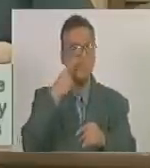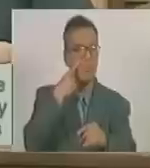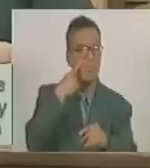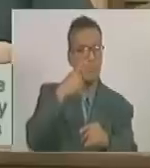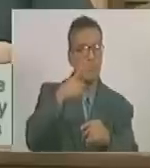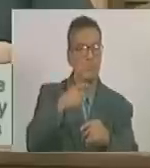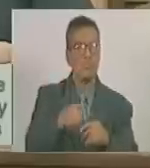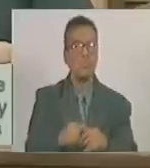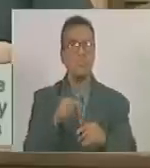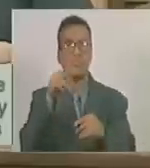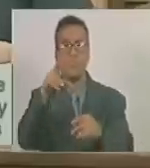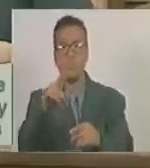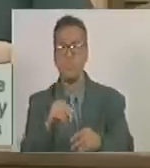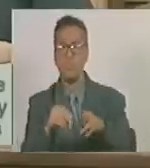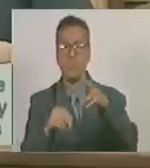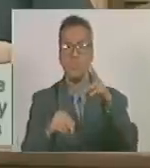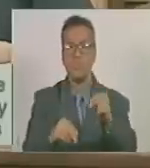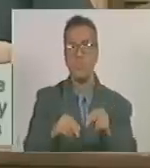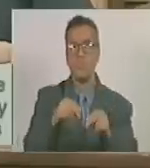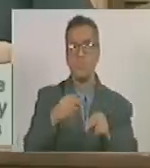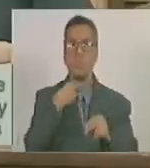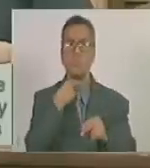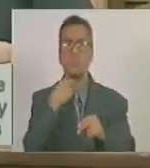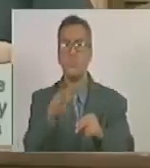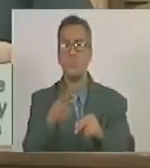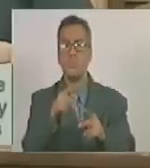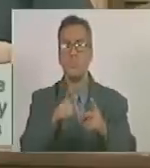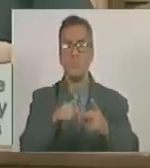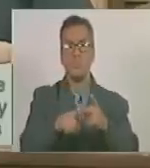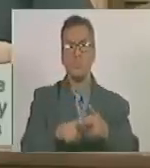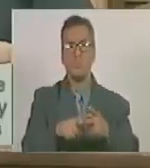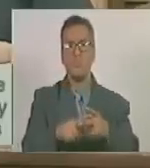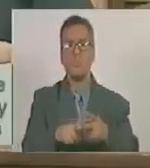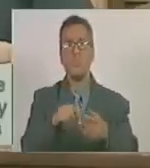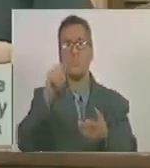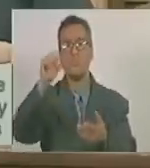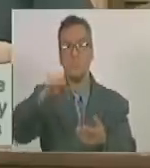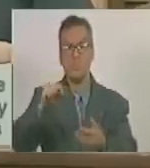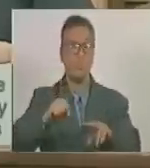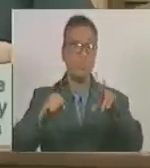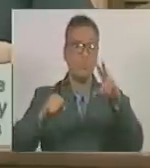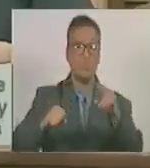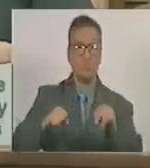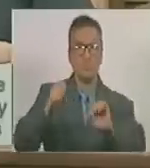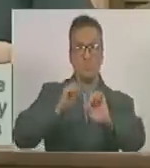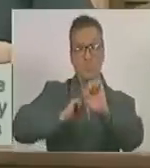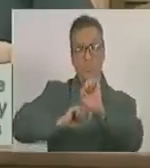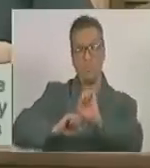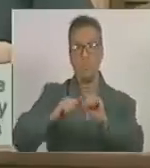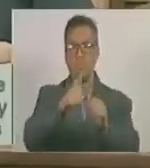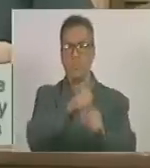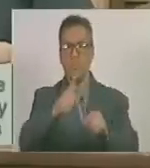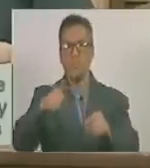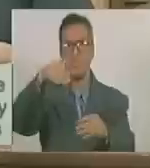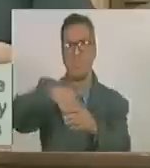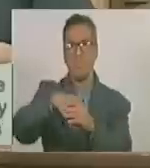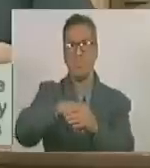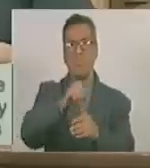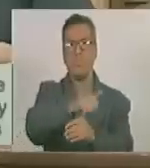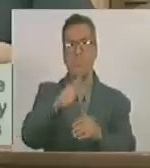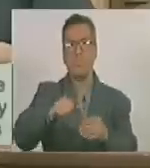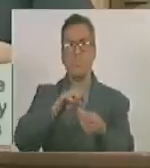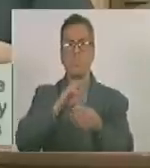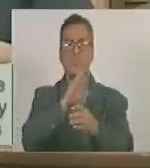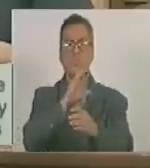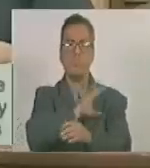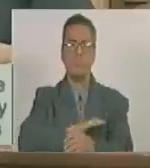observación, subsanación y pronunciamiento sobre la admisión o rechazo a las postulaciones por parte de la